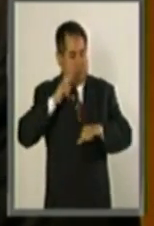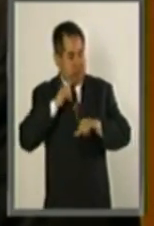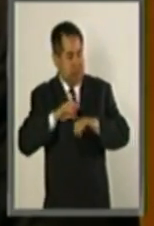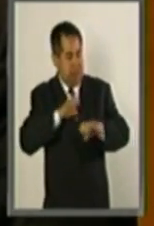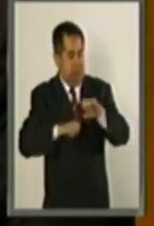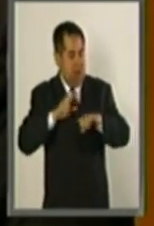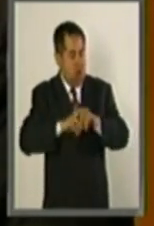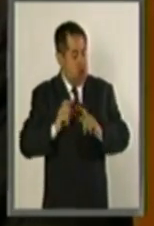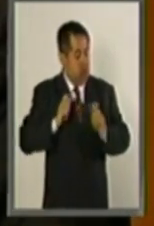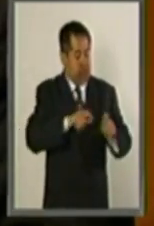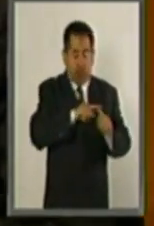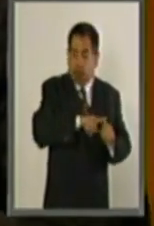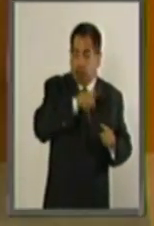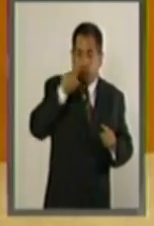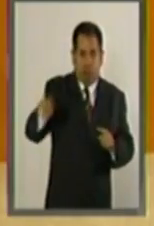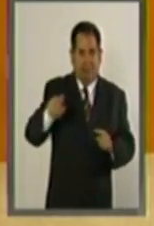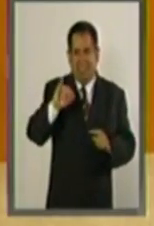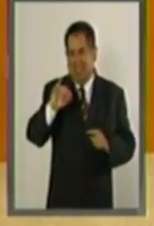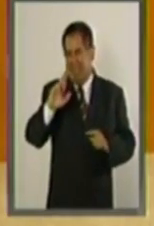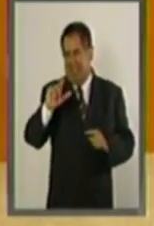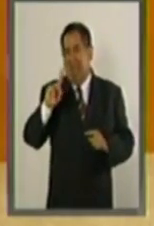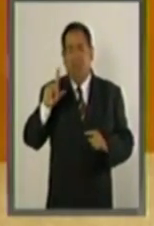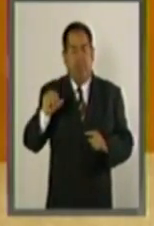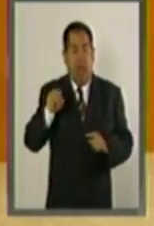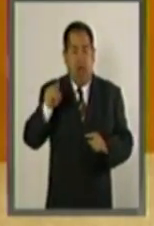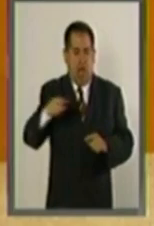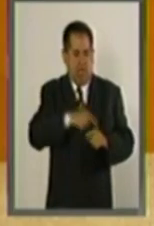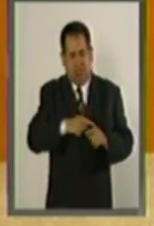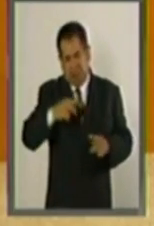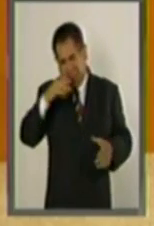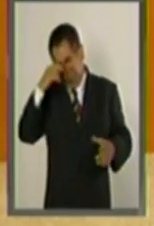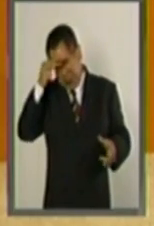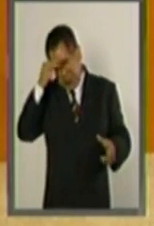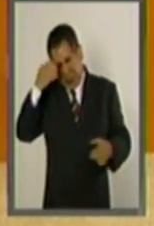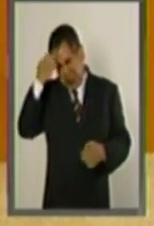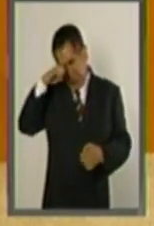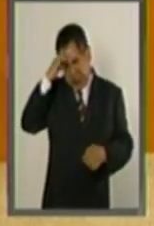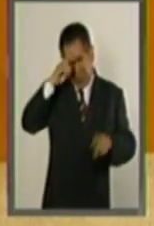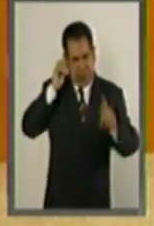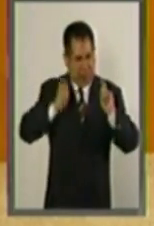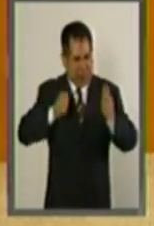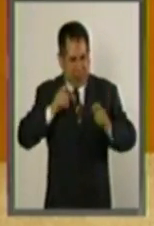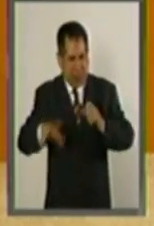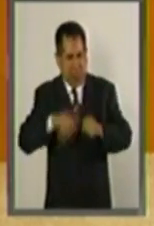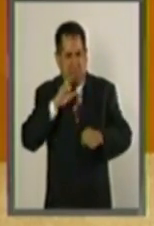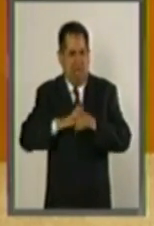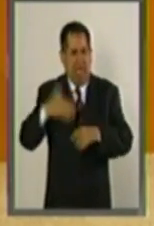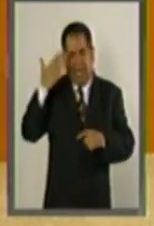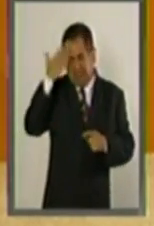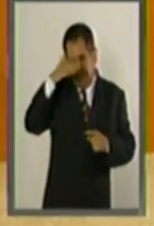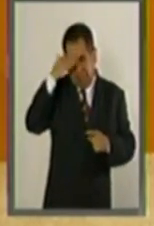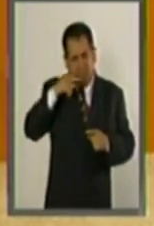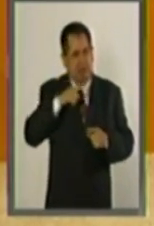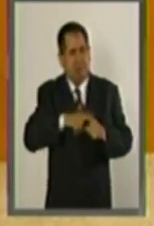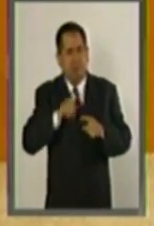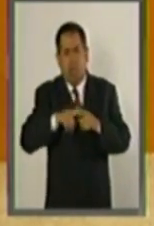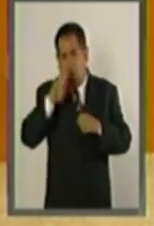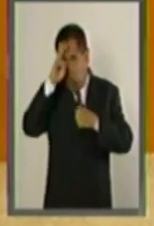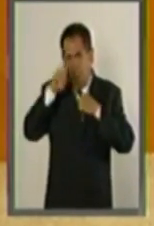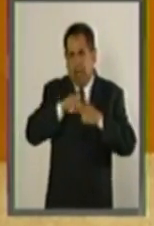Embajada Mexicana en Irlanda, quien con su vasta experiencia diplomática, sobre todo en varias circunscripciones